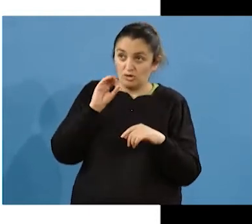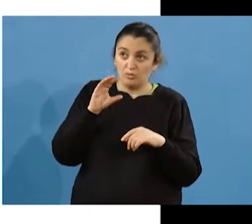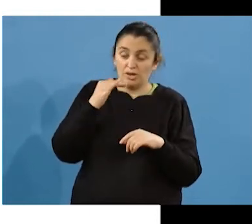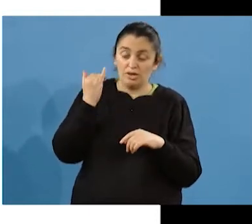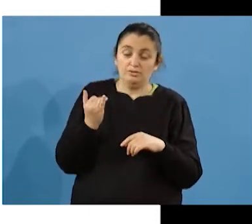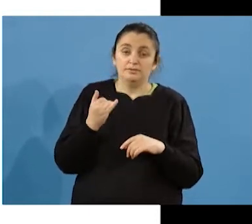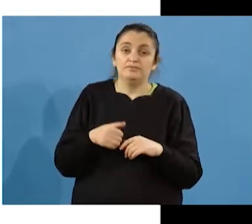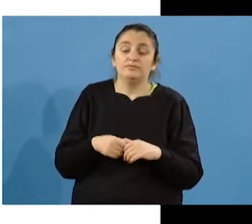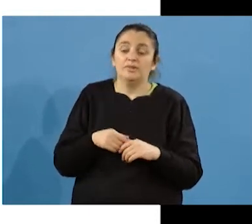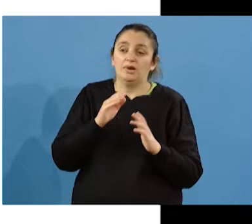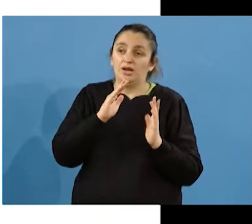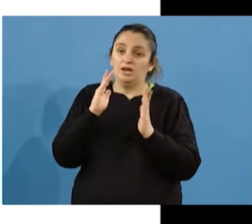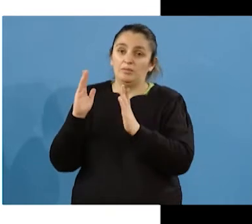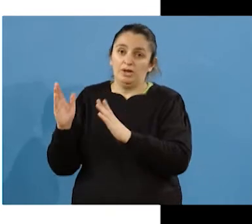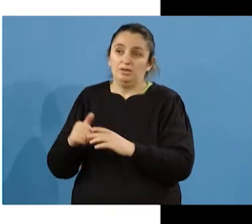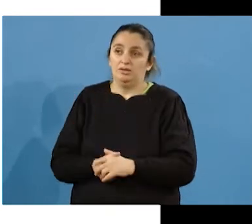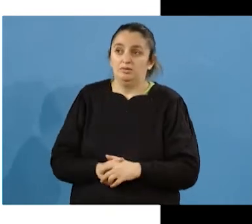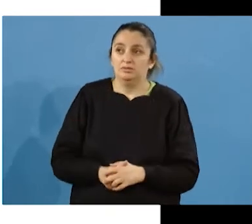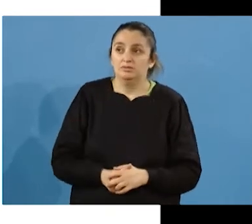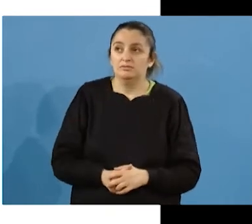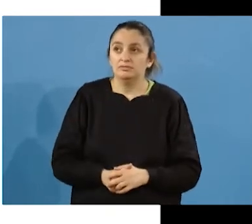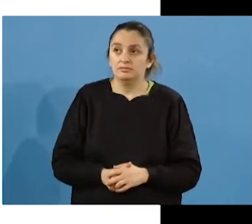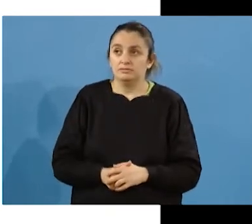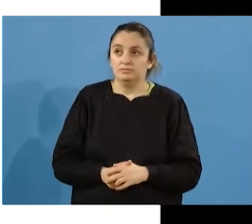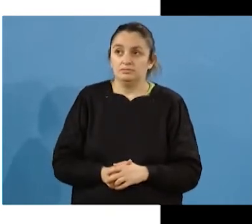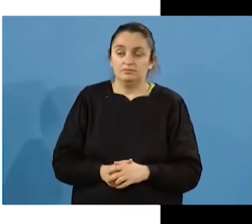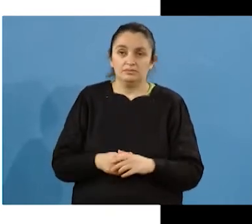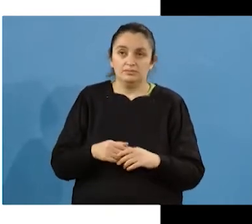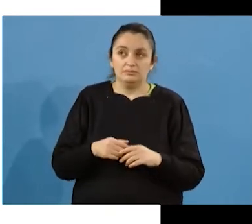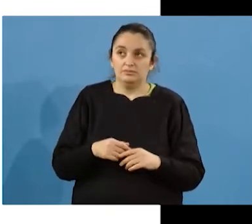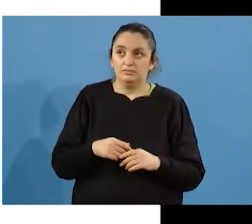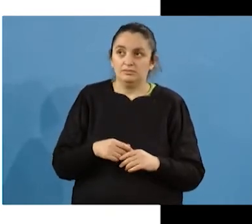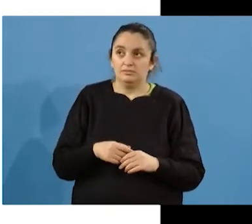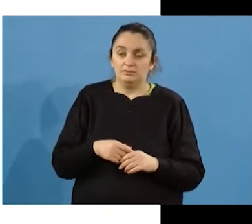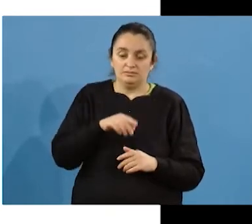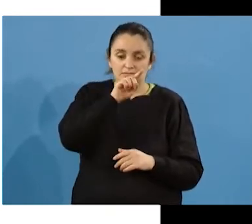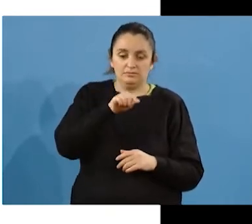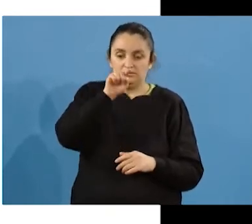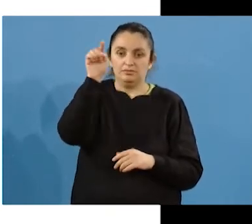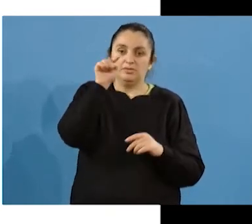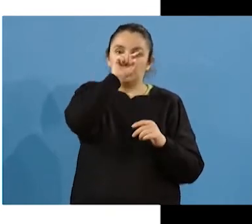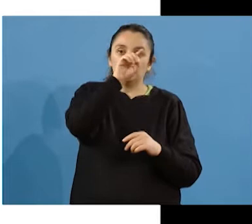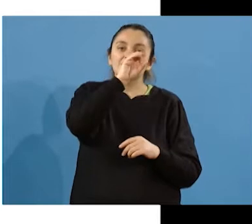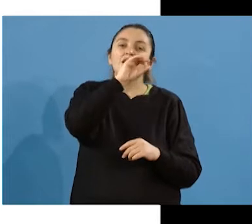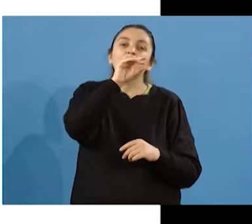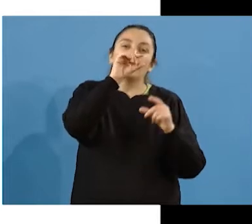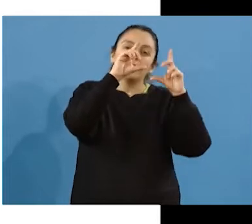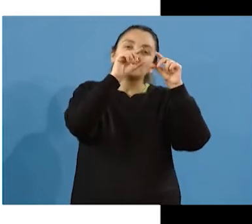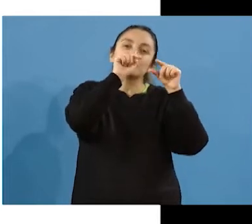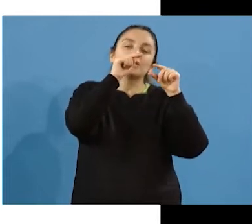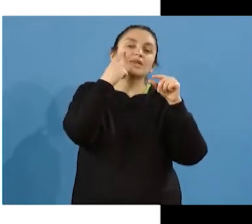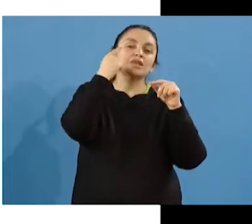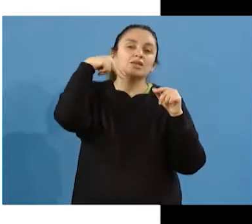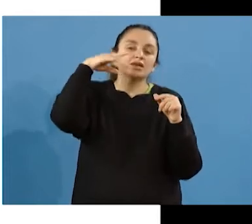de lo que de las partes que componen una raíz el numerito que está ahí arriba se llama índice lo que está dentro del